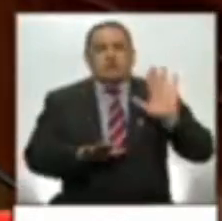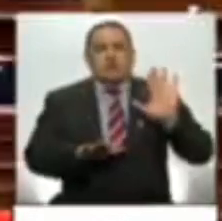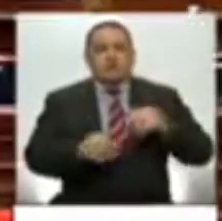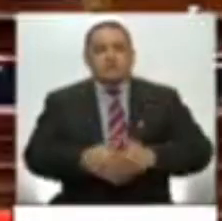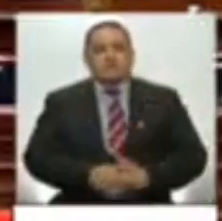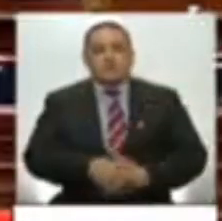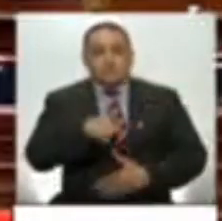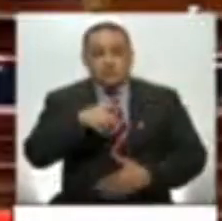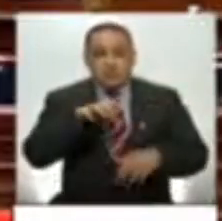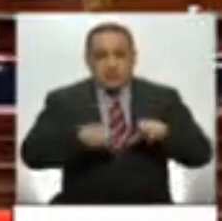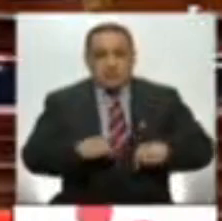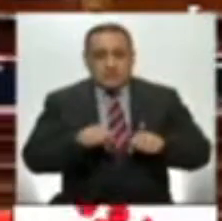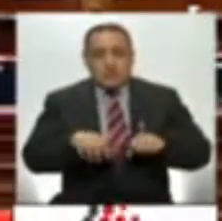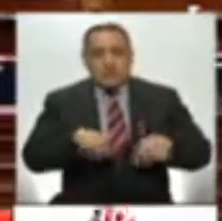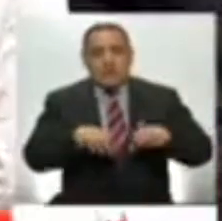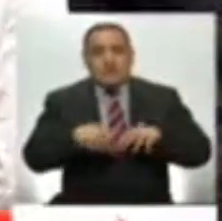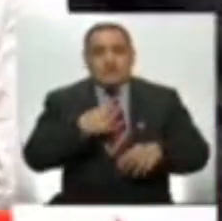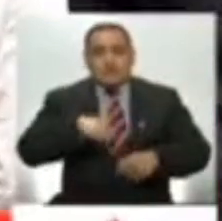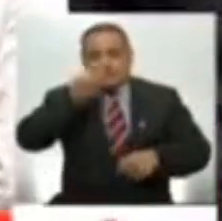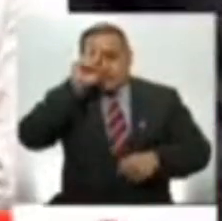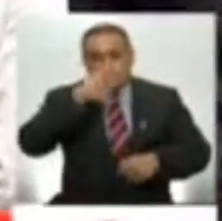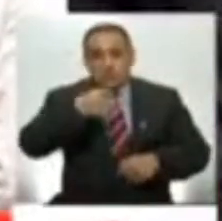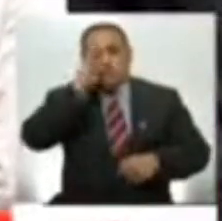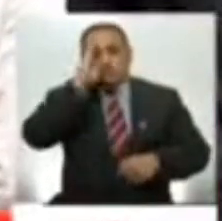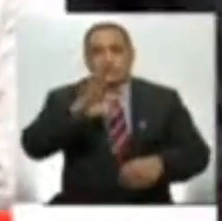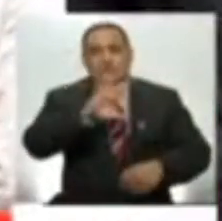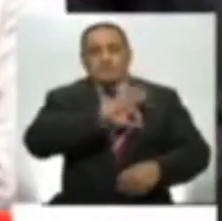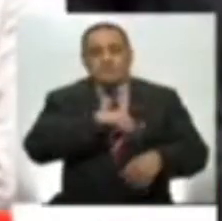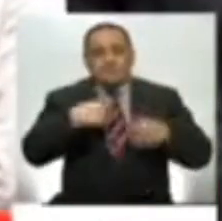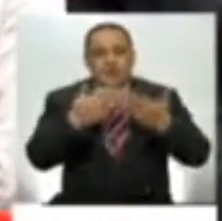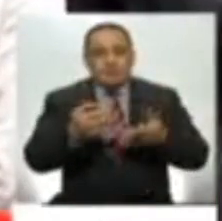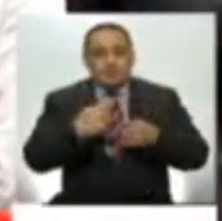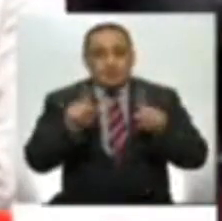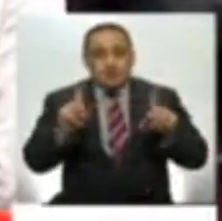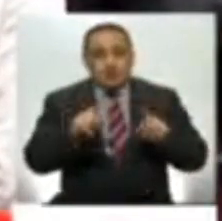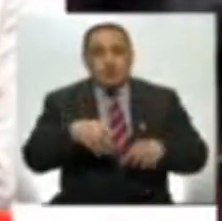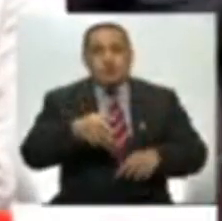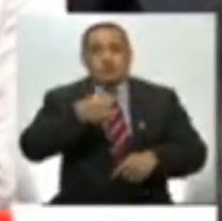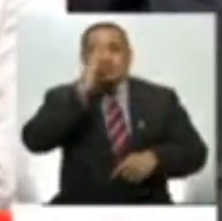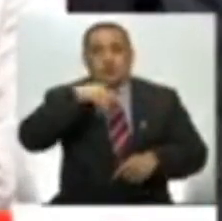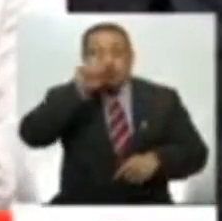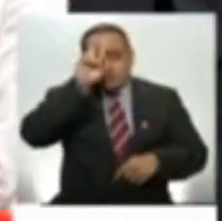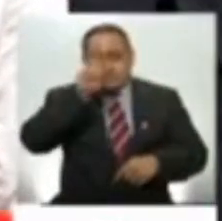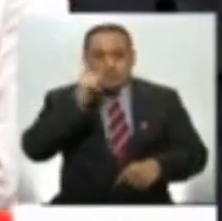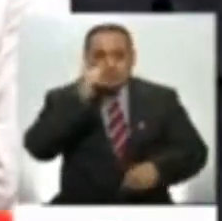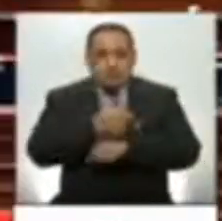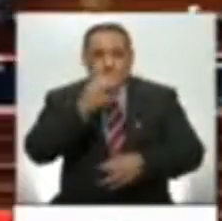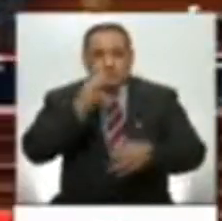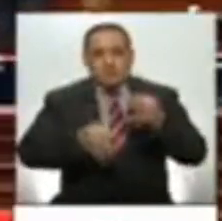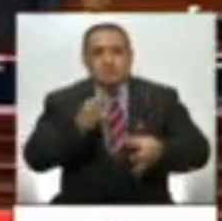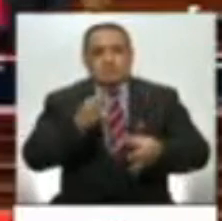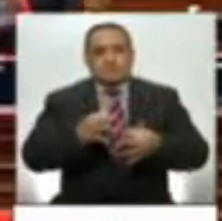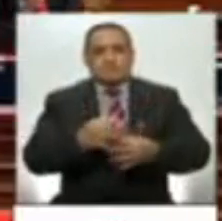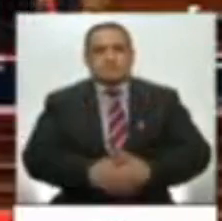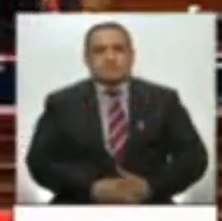Si así lo hace, que Dios y la patria lo premien, sino que él y la nación se lo demanden.